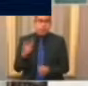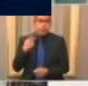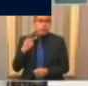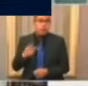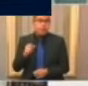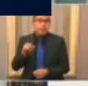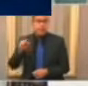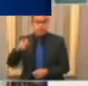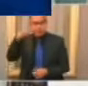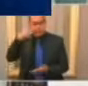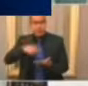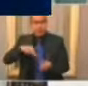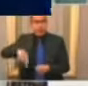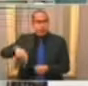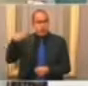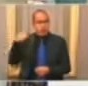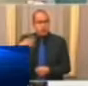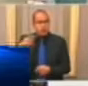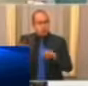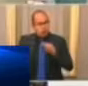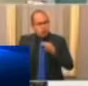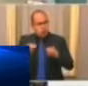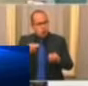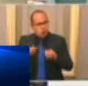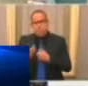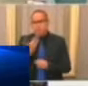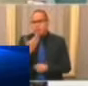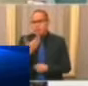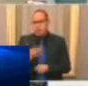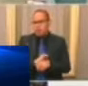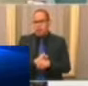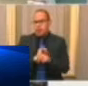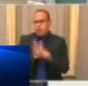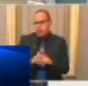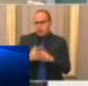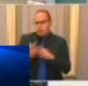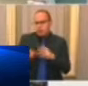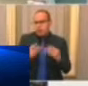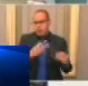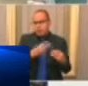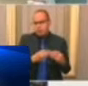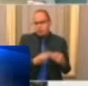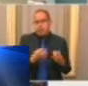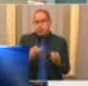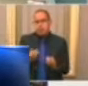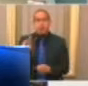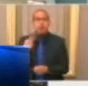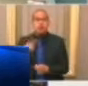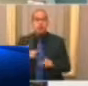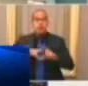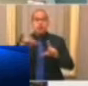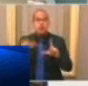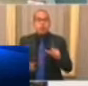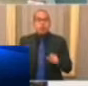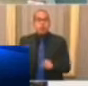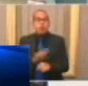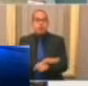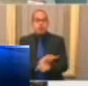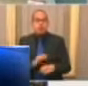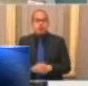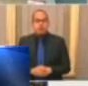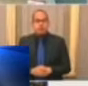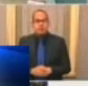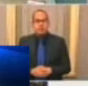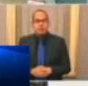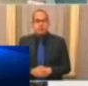que en Puebla hubo un manejo de pandemia eficiente frente a una política nacional, frente